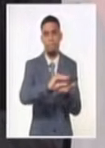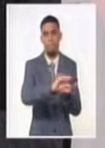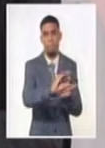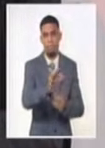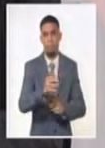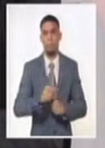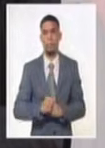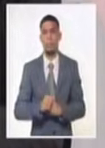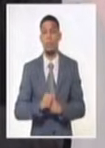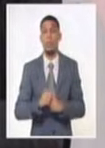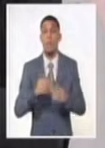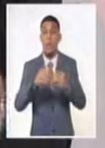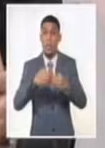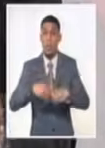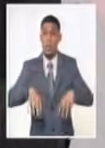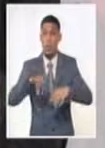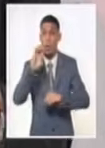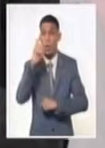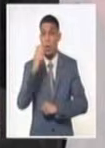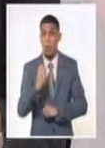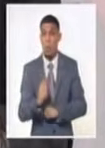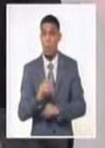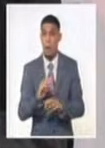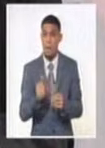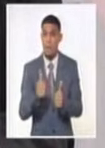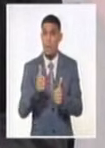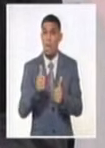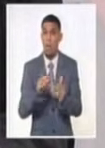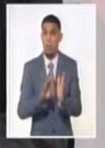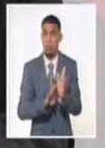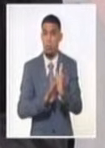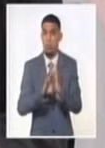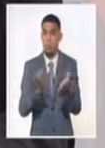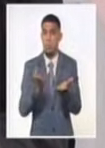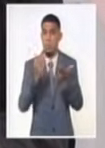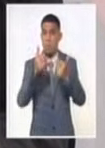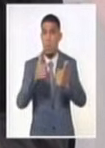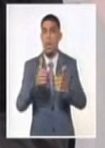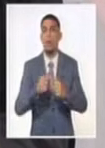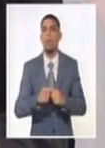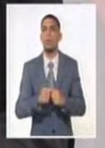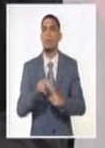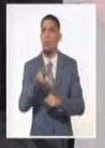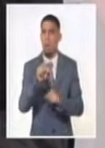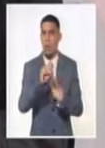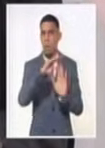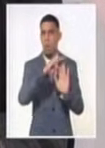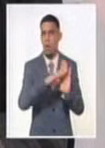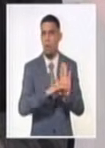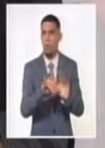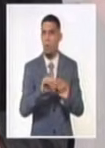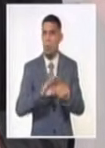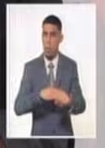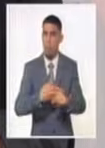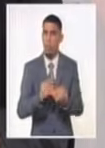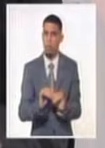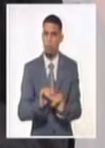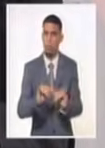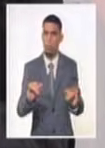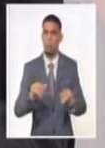lo permita se van a tener en cuenta, que además están diseñadas ya también, y todo lo que podemos hacer para